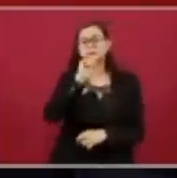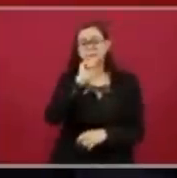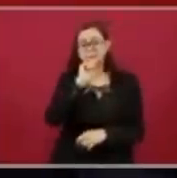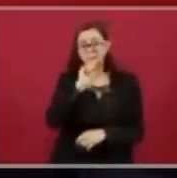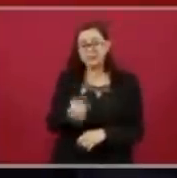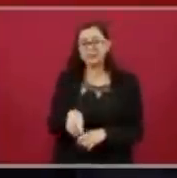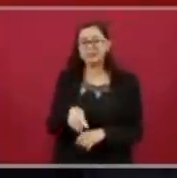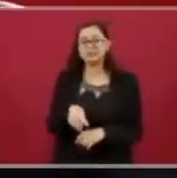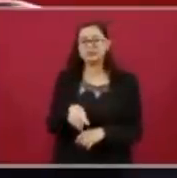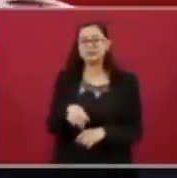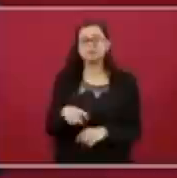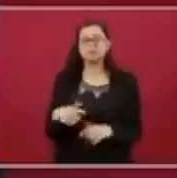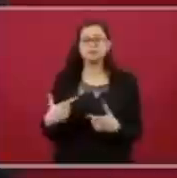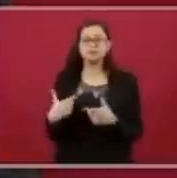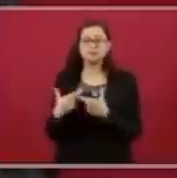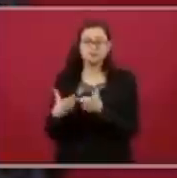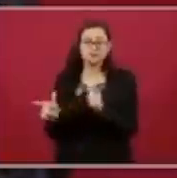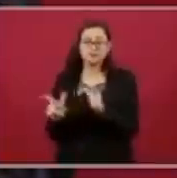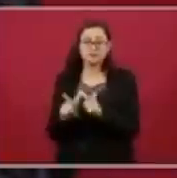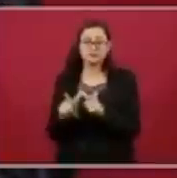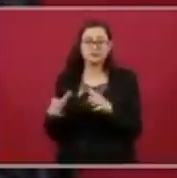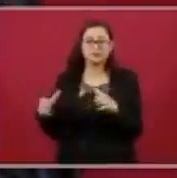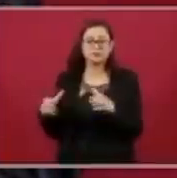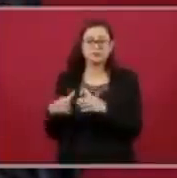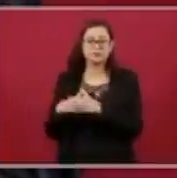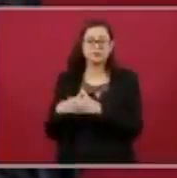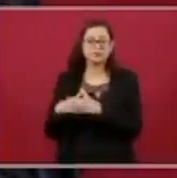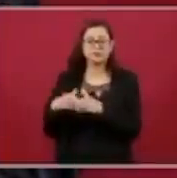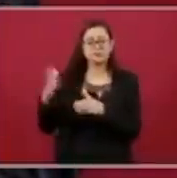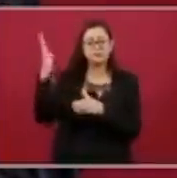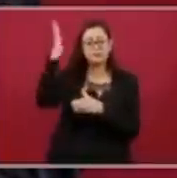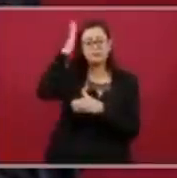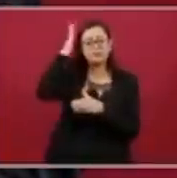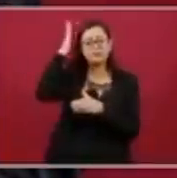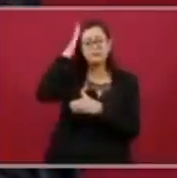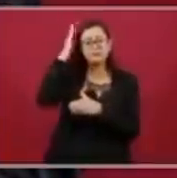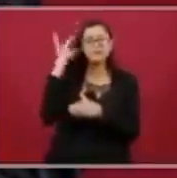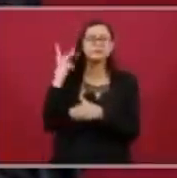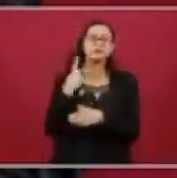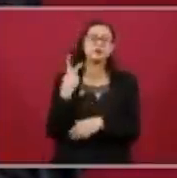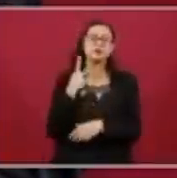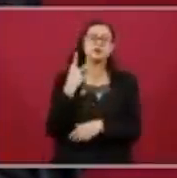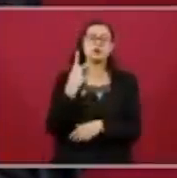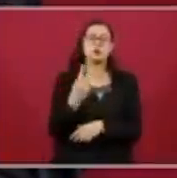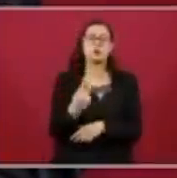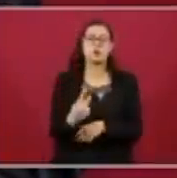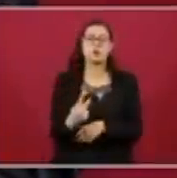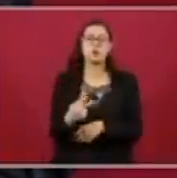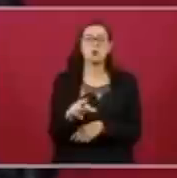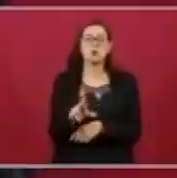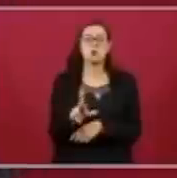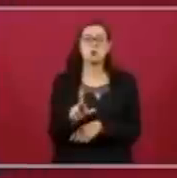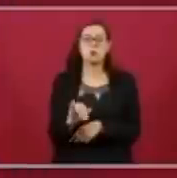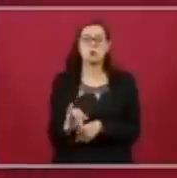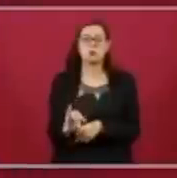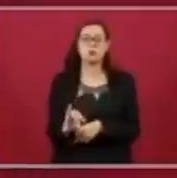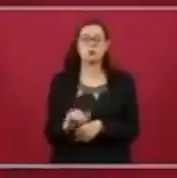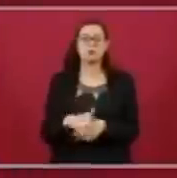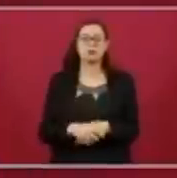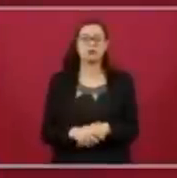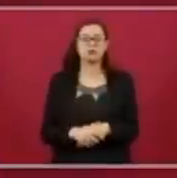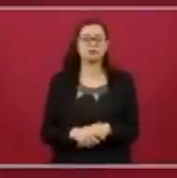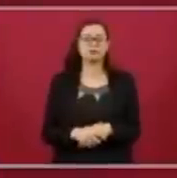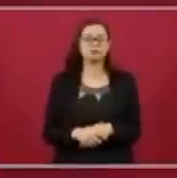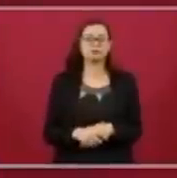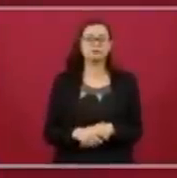de dirigentes del PRI. Me han planteado